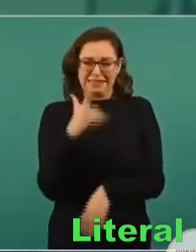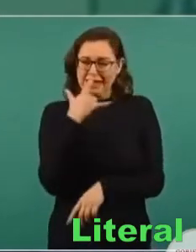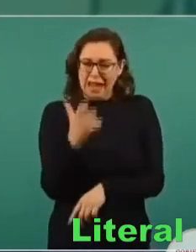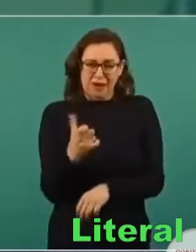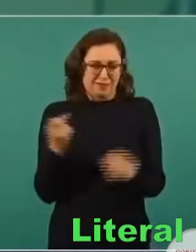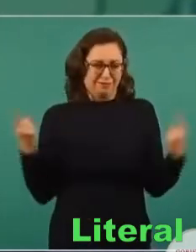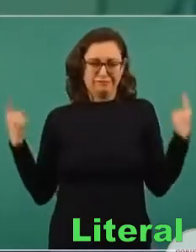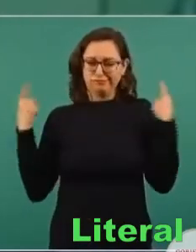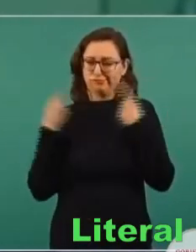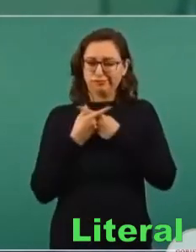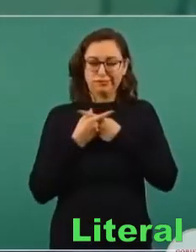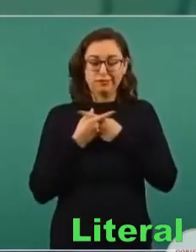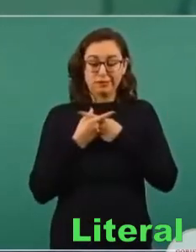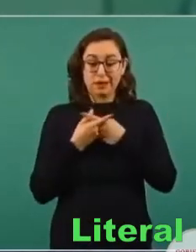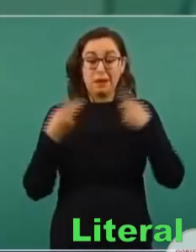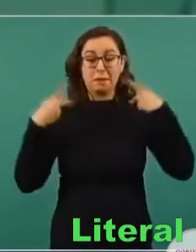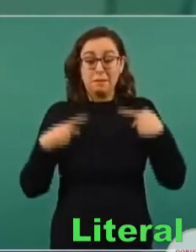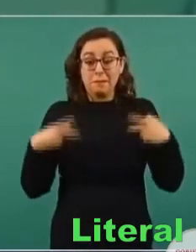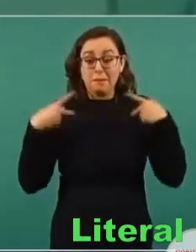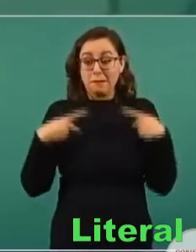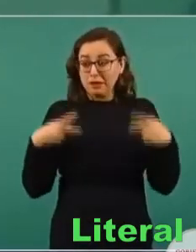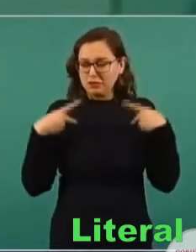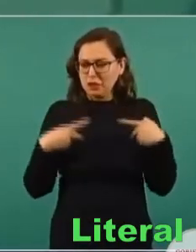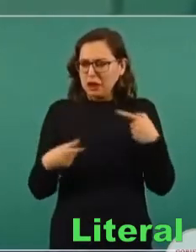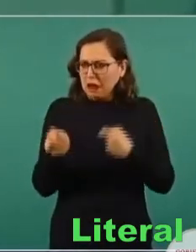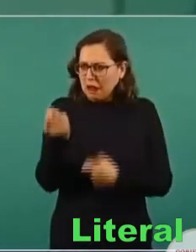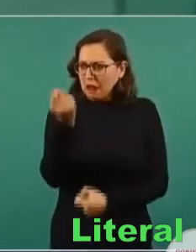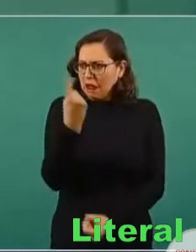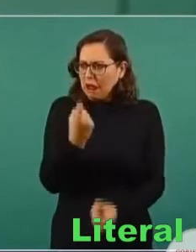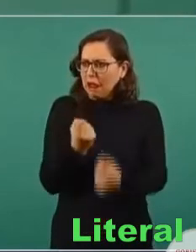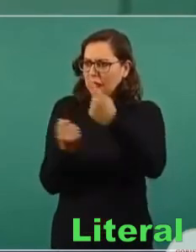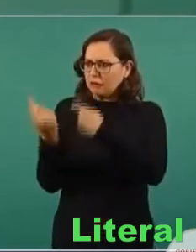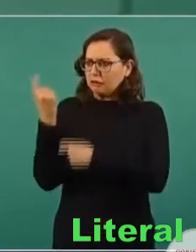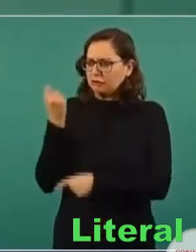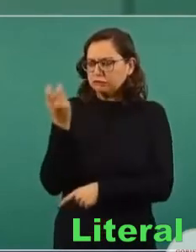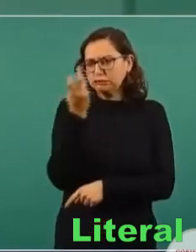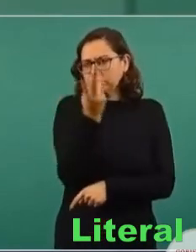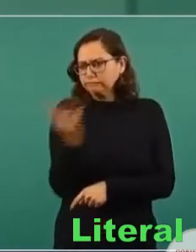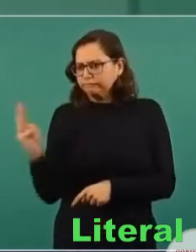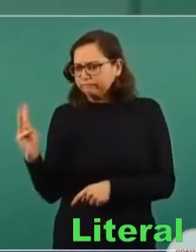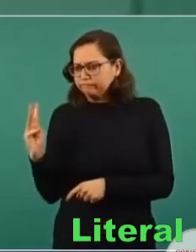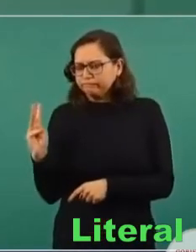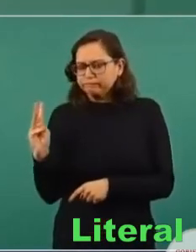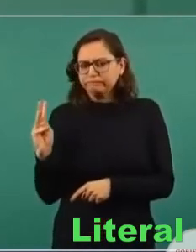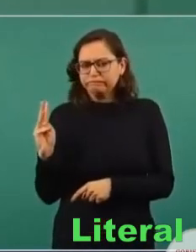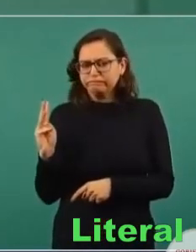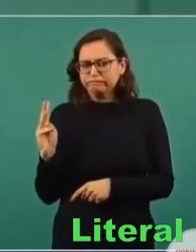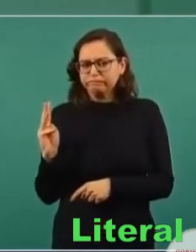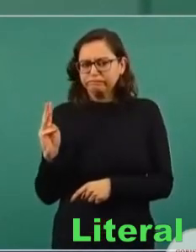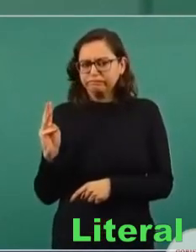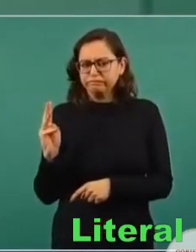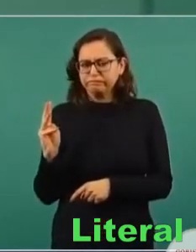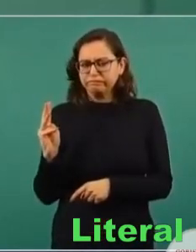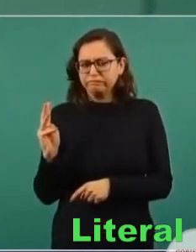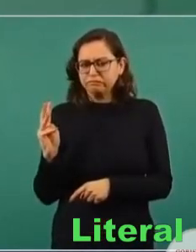de quienes son